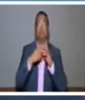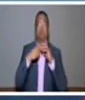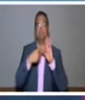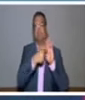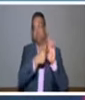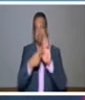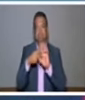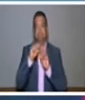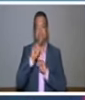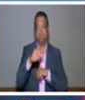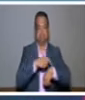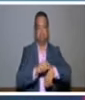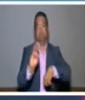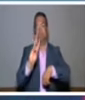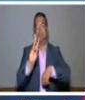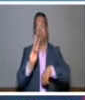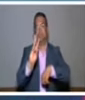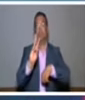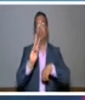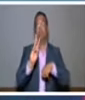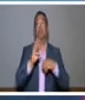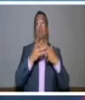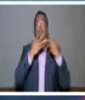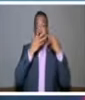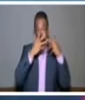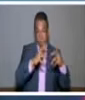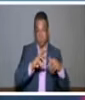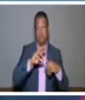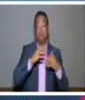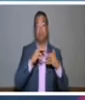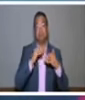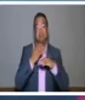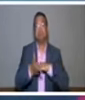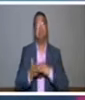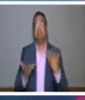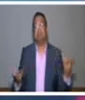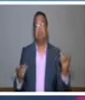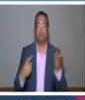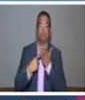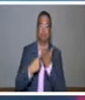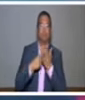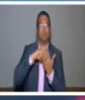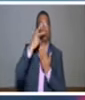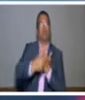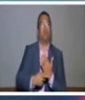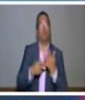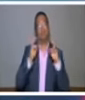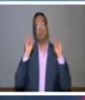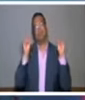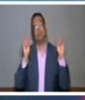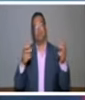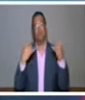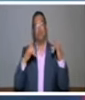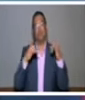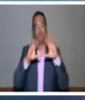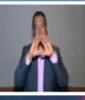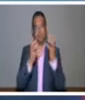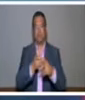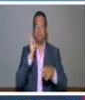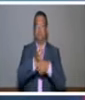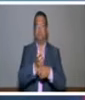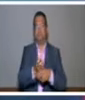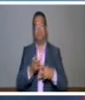las 6 de la tarde e inmediatamente después el análisis en el programa Jugando Pelota Dura. El tema de la